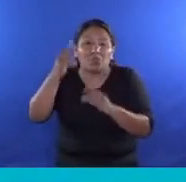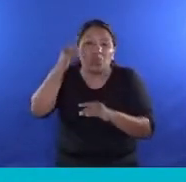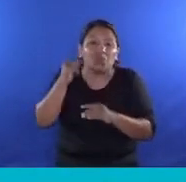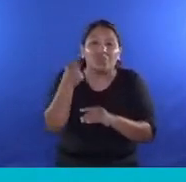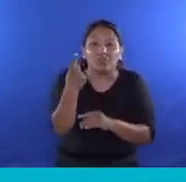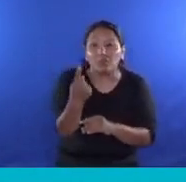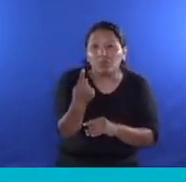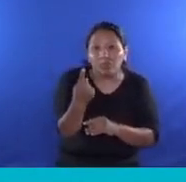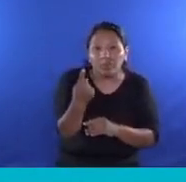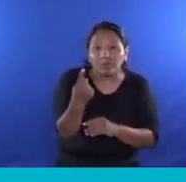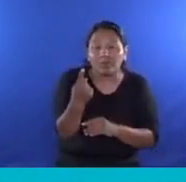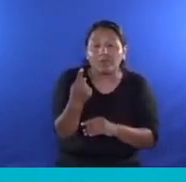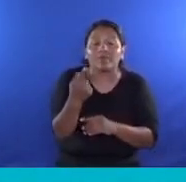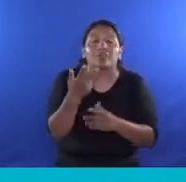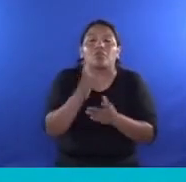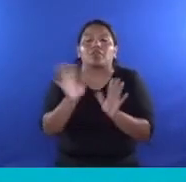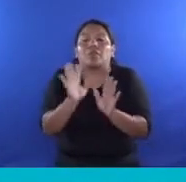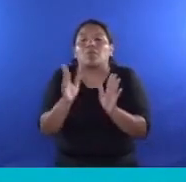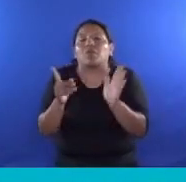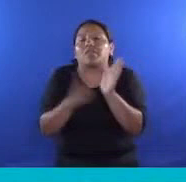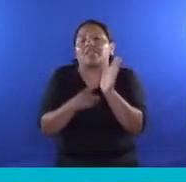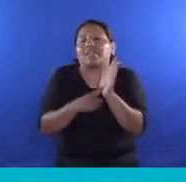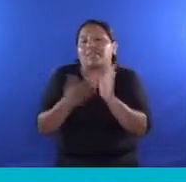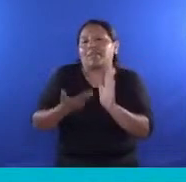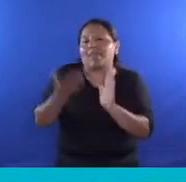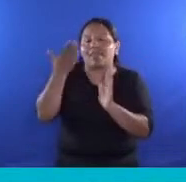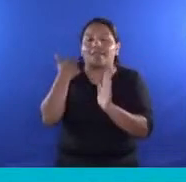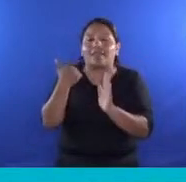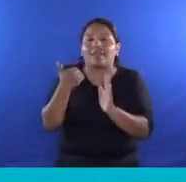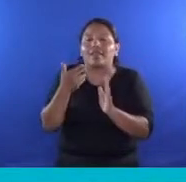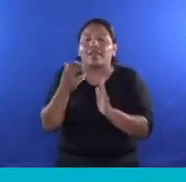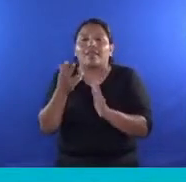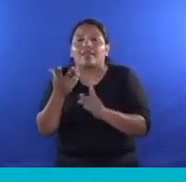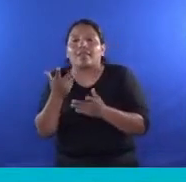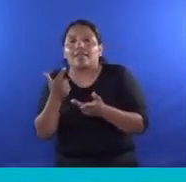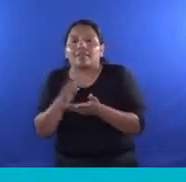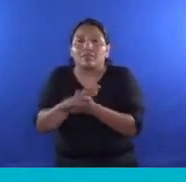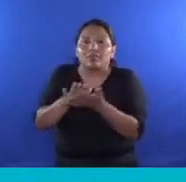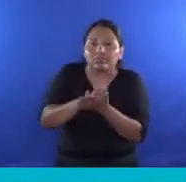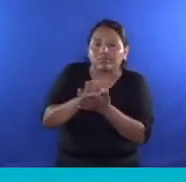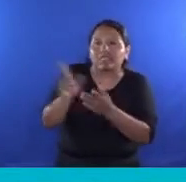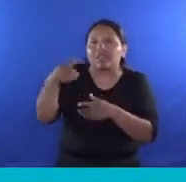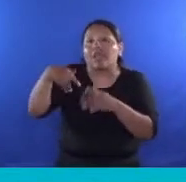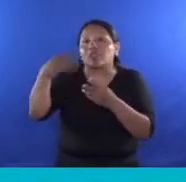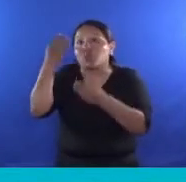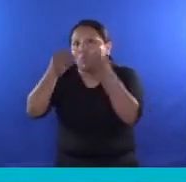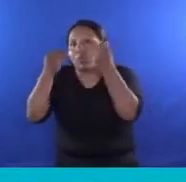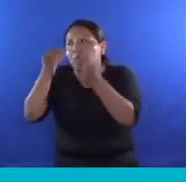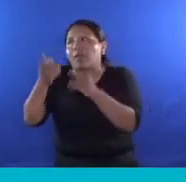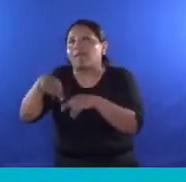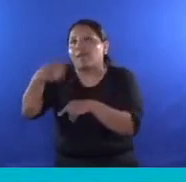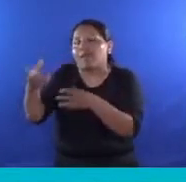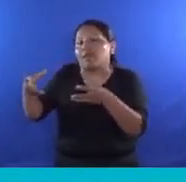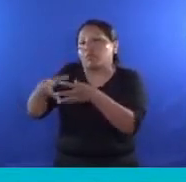Entonces, tampoco es que con el régimen anterior se suplía eso que tanto preocupaba al bloque